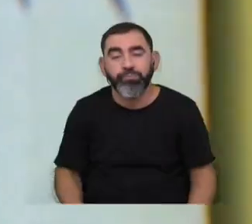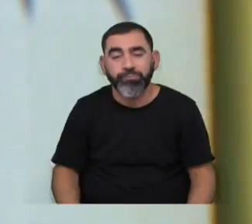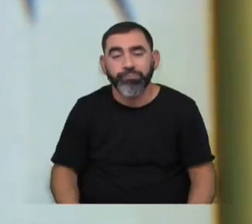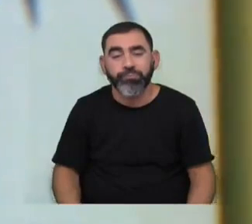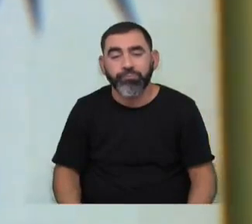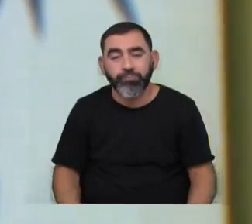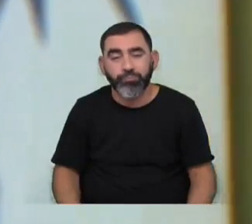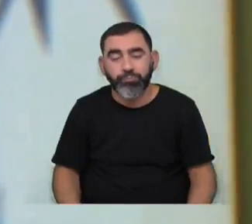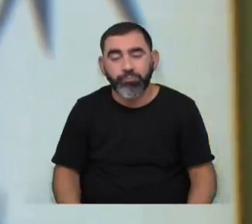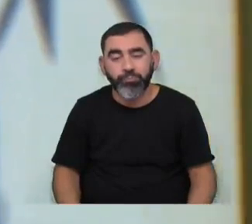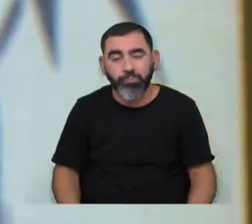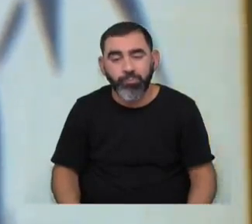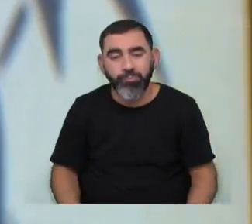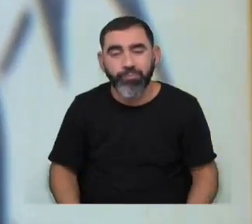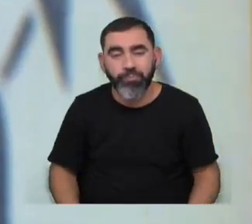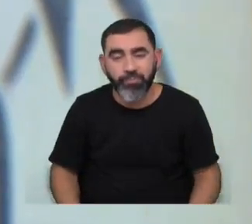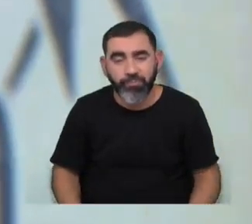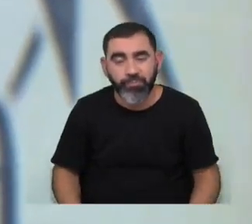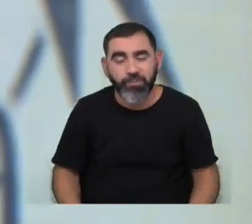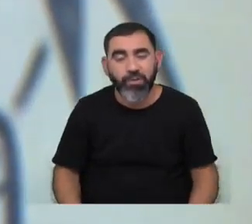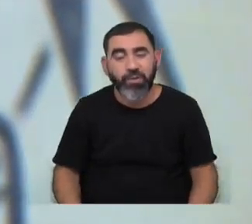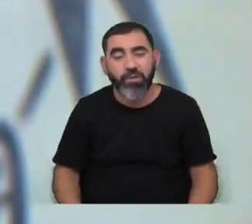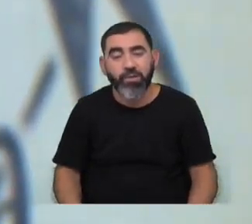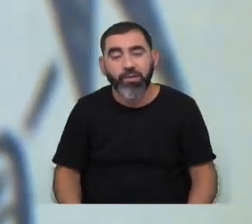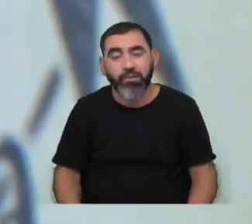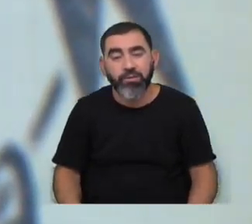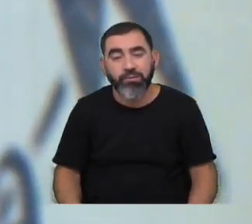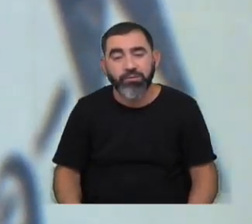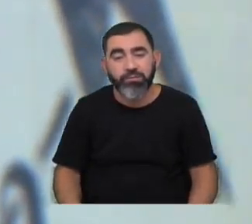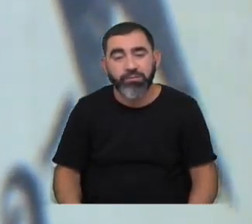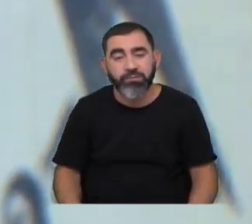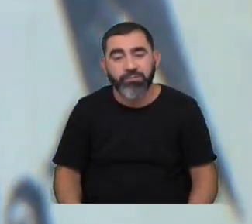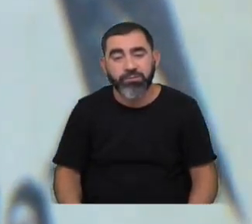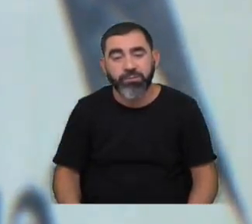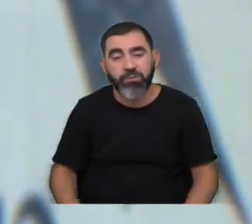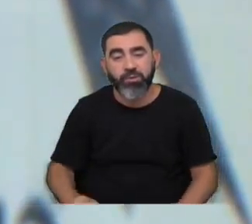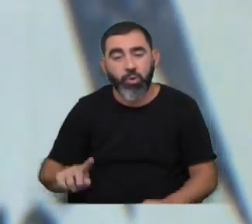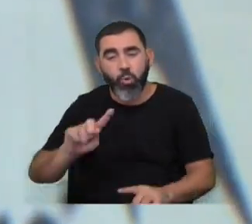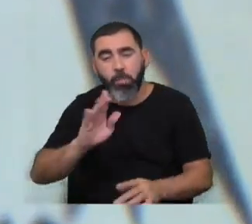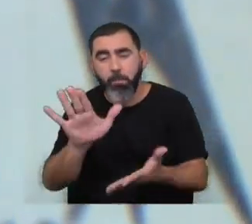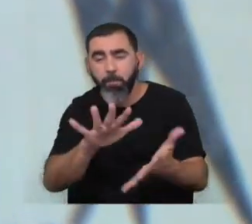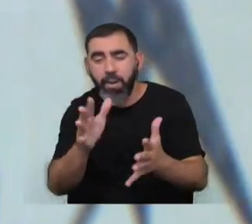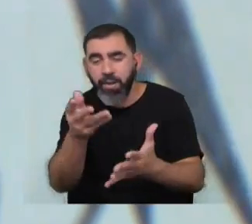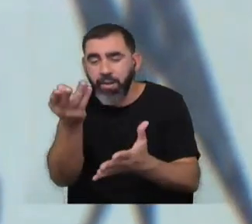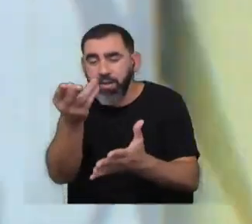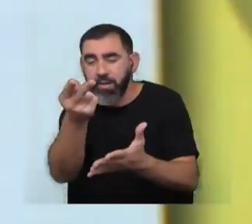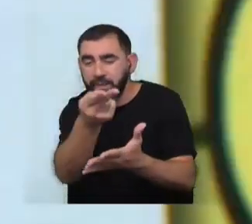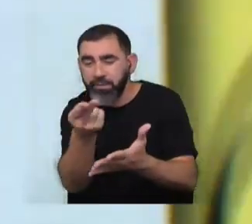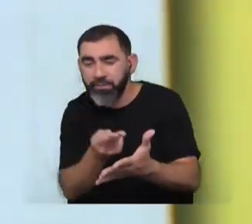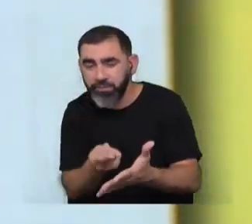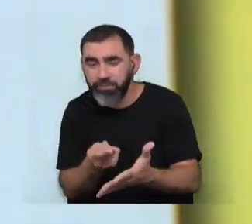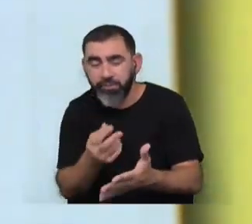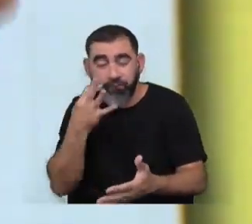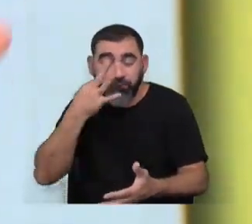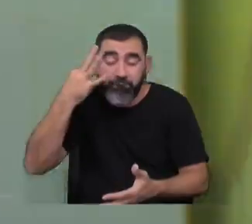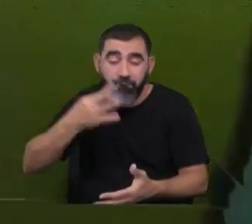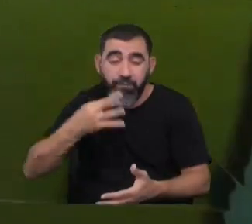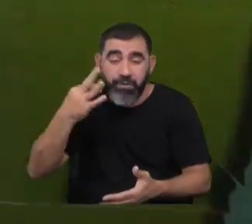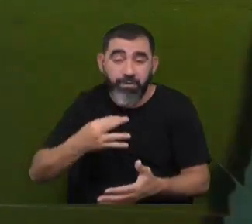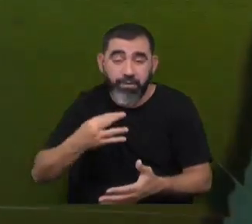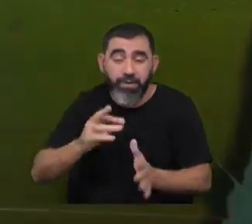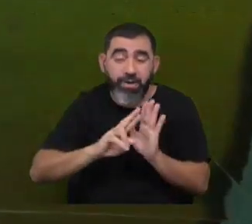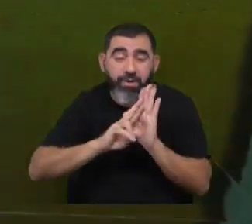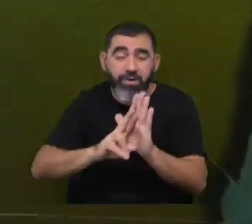Edu, si hay algún molde en todo esto, no se parece a lo que dibujaste. Si hay algo real en lo que